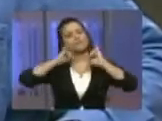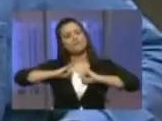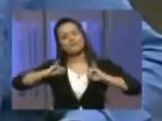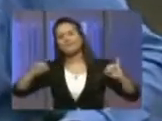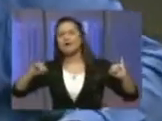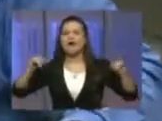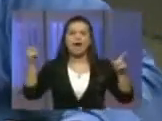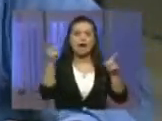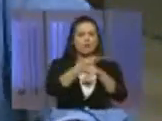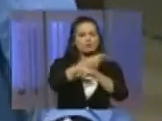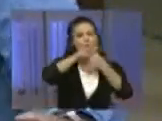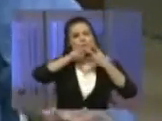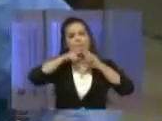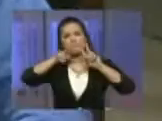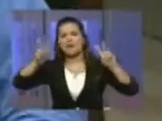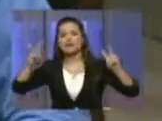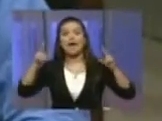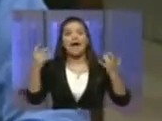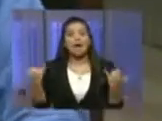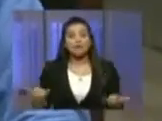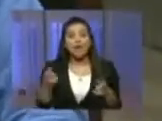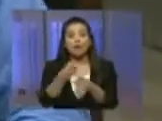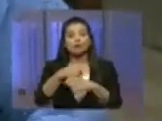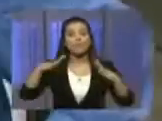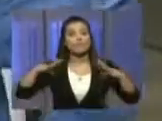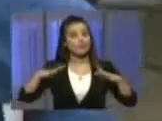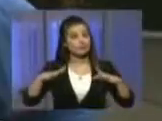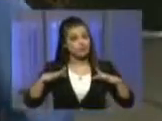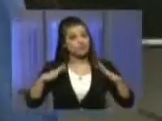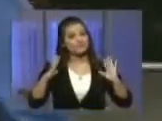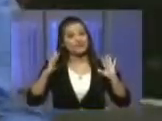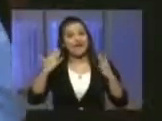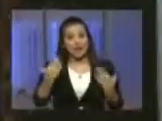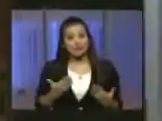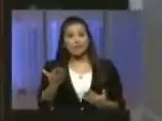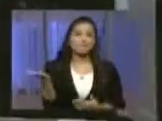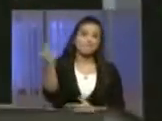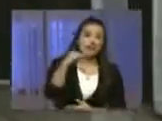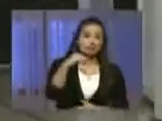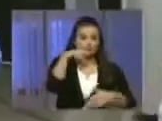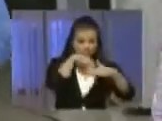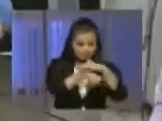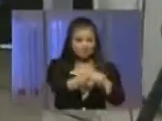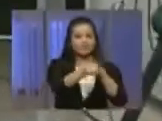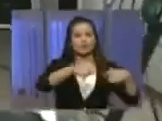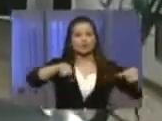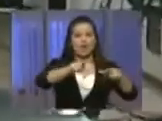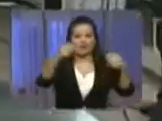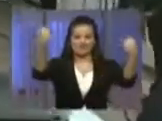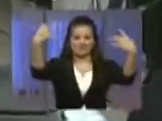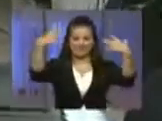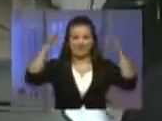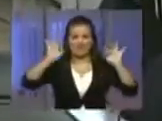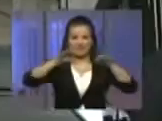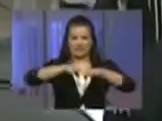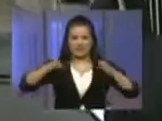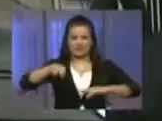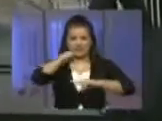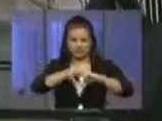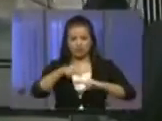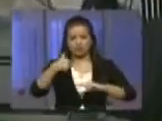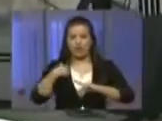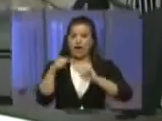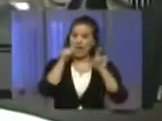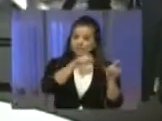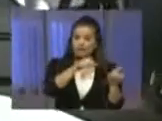de paz a goosto de vacaciones Así que bueno Los invito vamos hasta el estudio donde vamos a hacer hoy allá en el